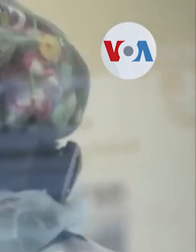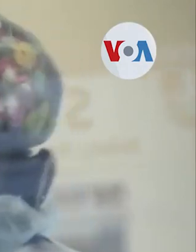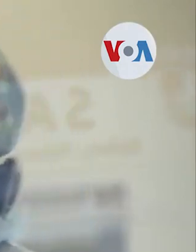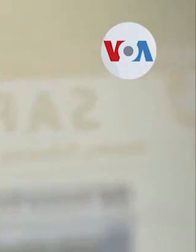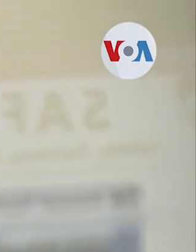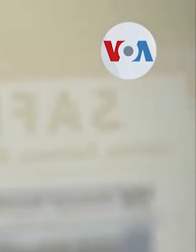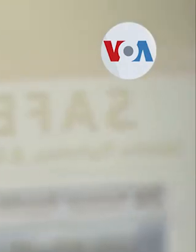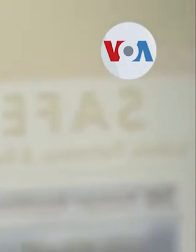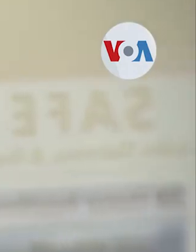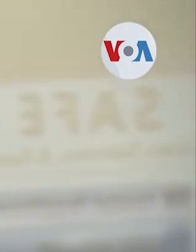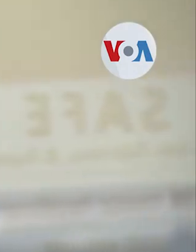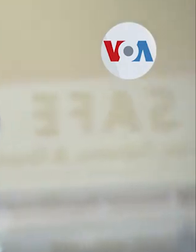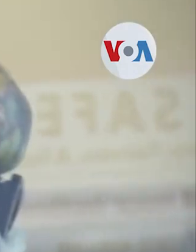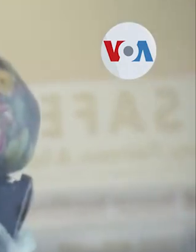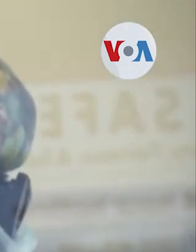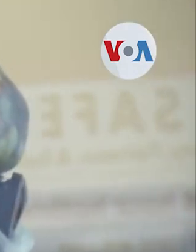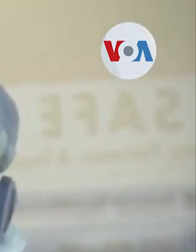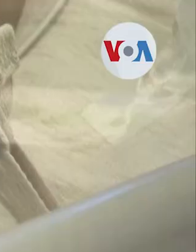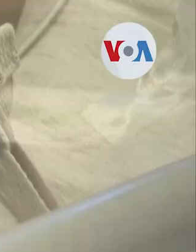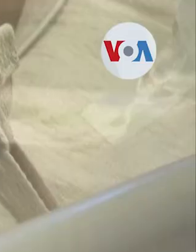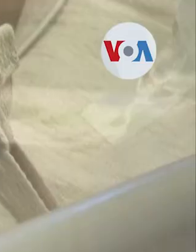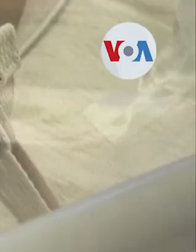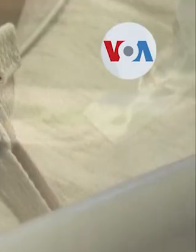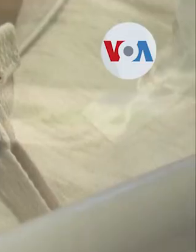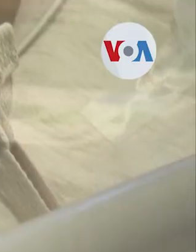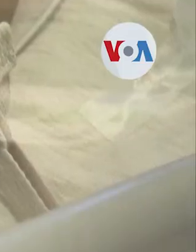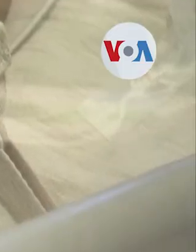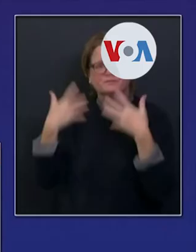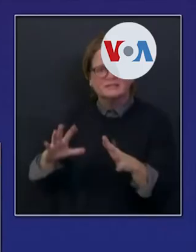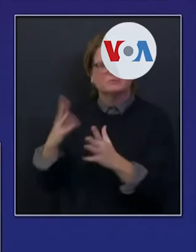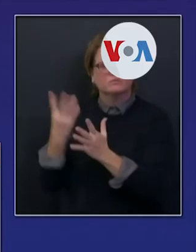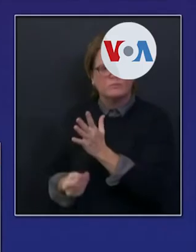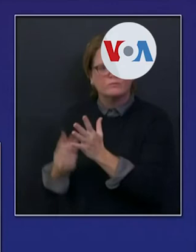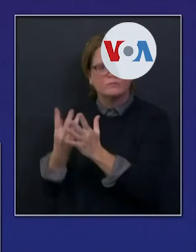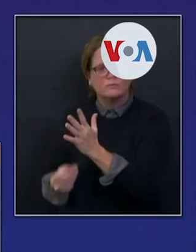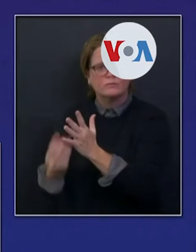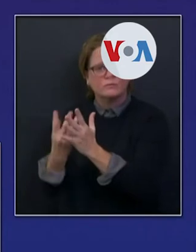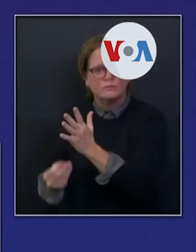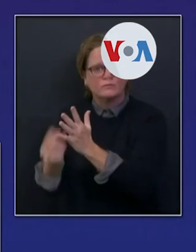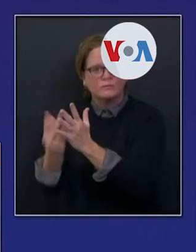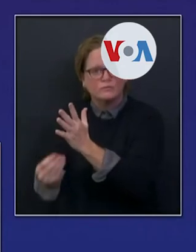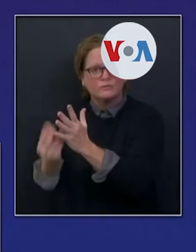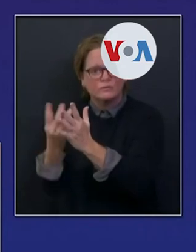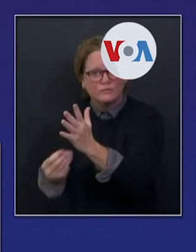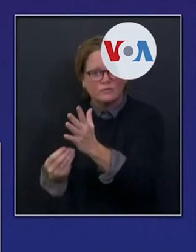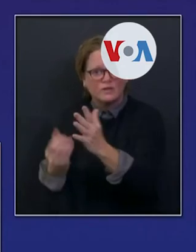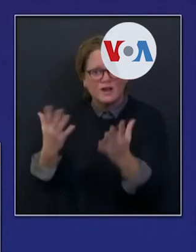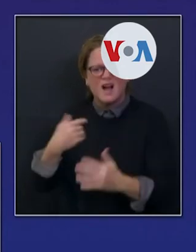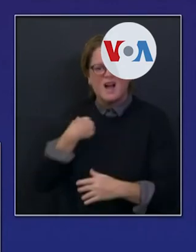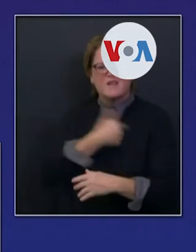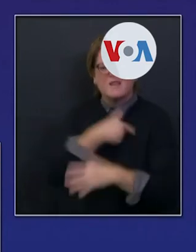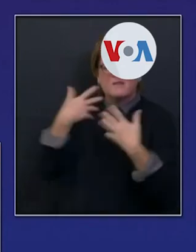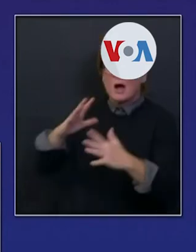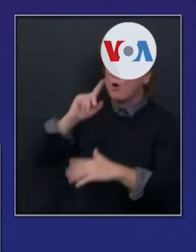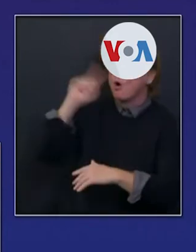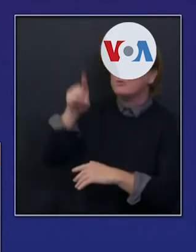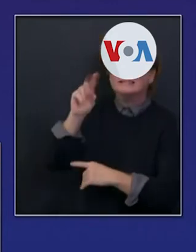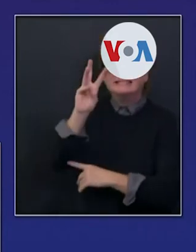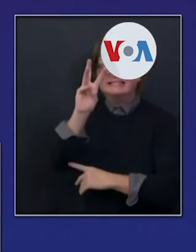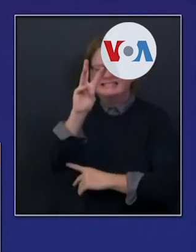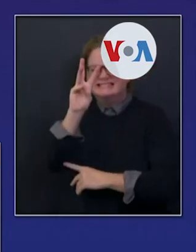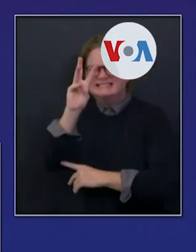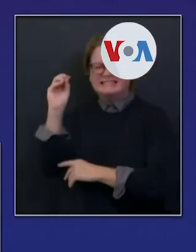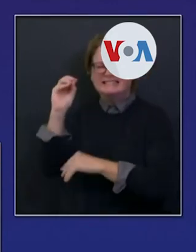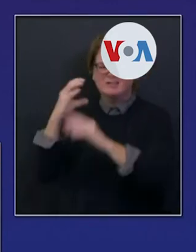morgues masivas adicionales para atender esta emergencia de salud pública. Hemos ordenado 60 unidades de almacenamiento refrigerado de